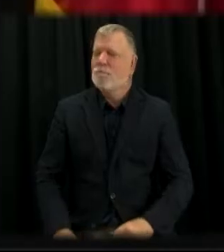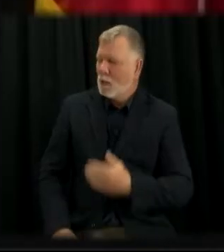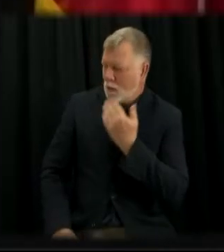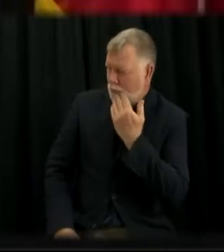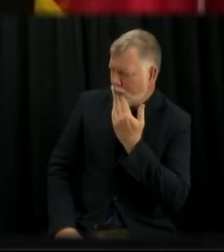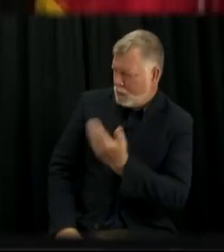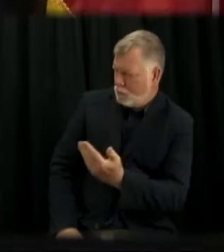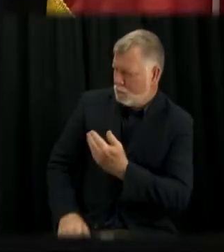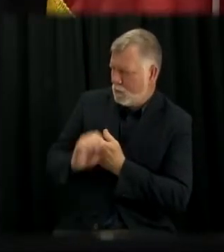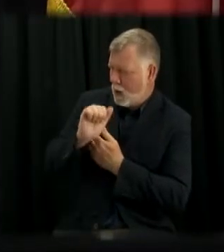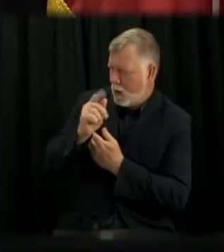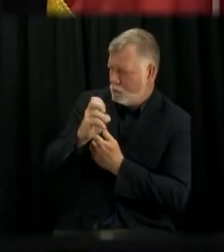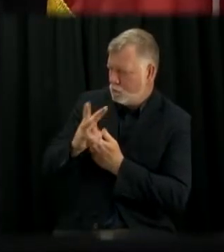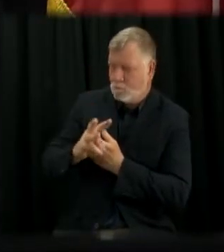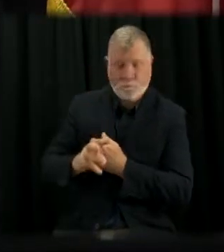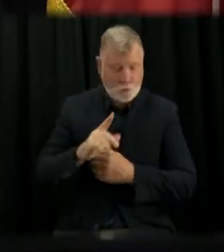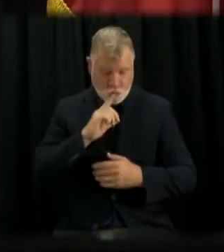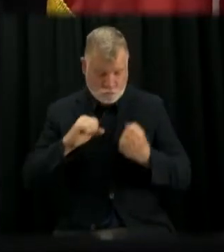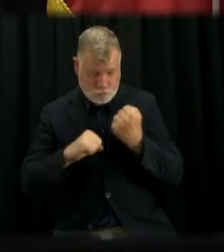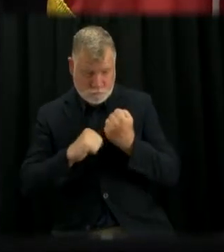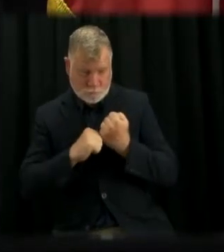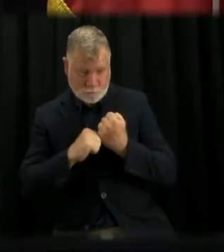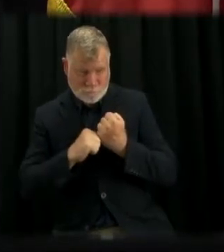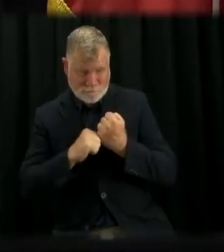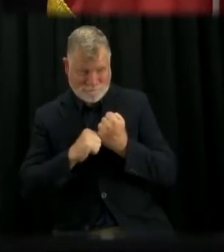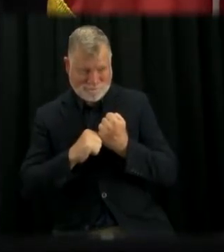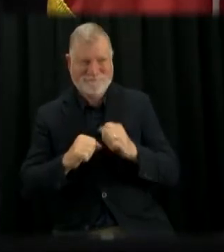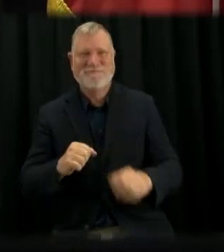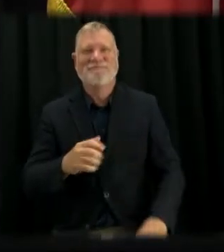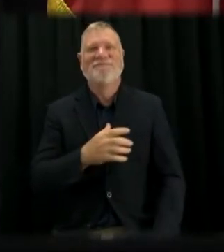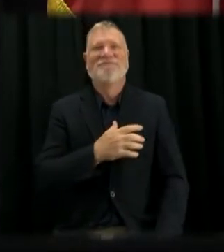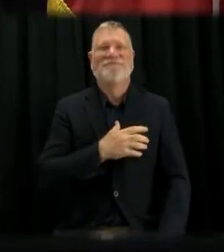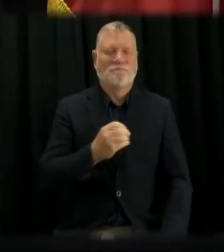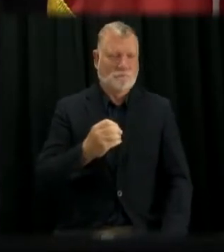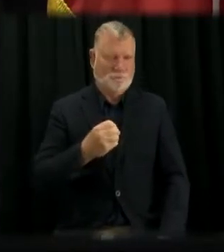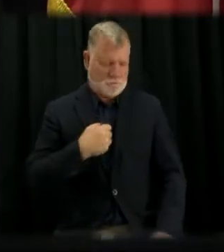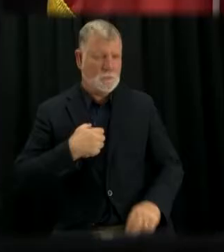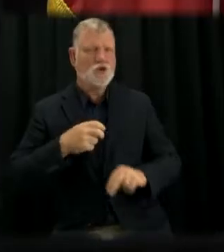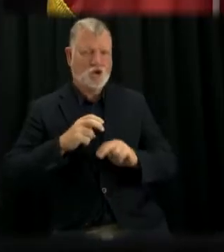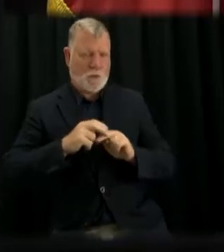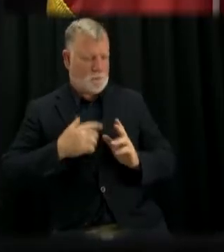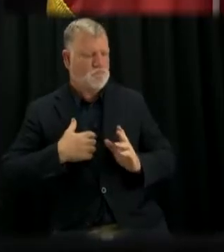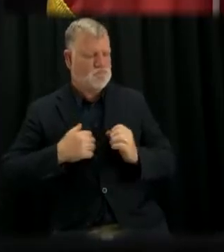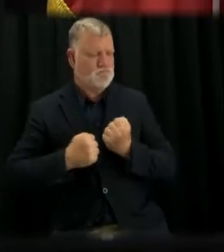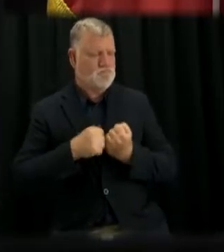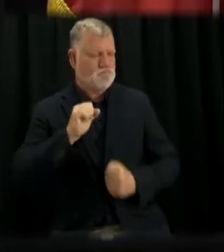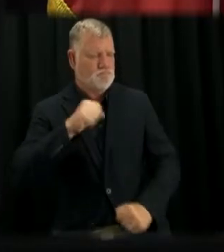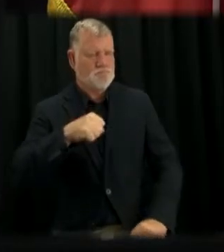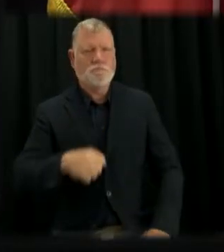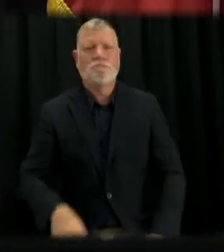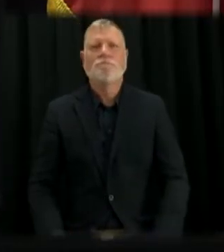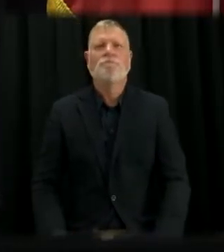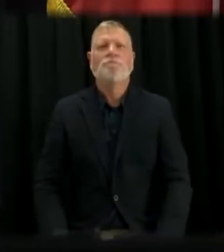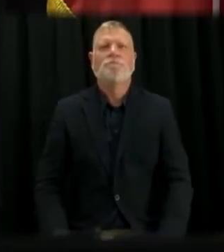Muchas gracias, Andrew. ¿Alguien quiere secundar esa moción? Señor presidente, secundo la